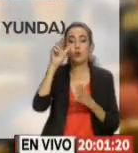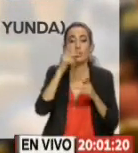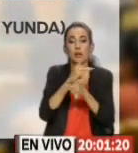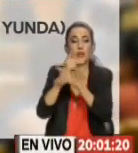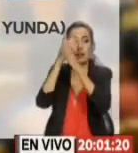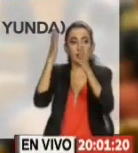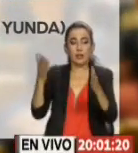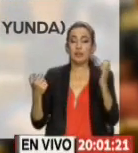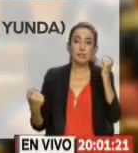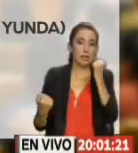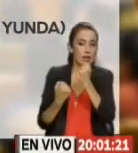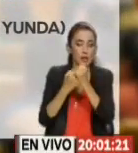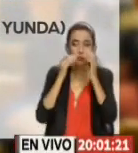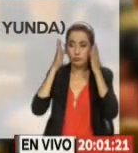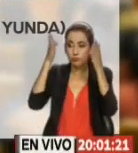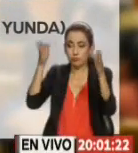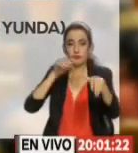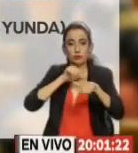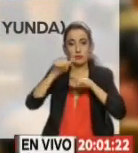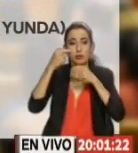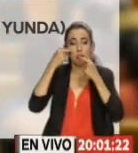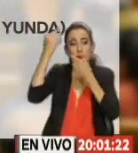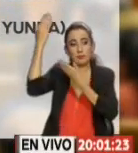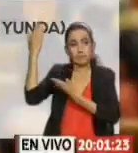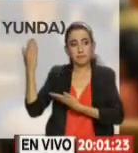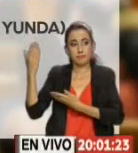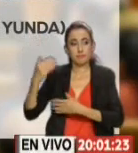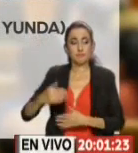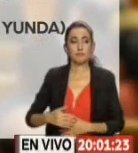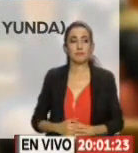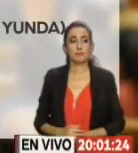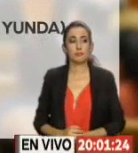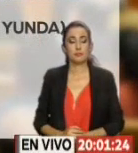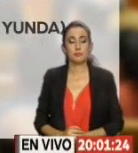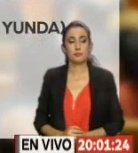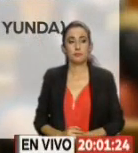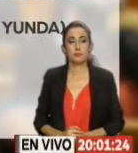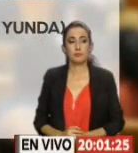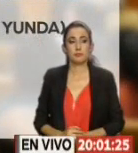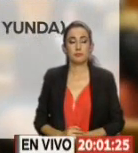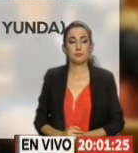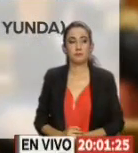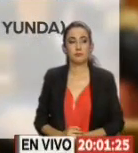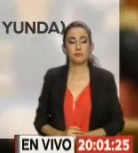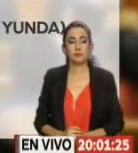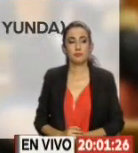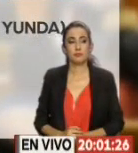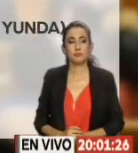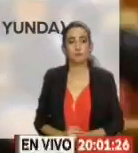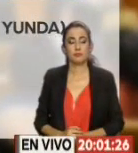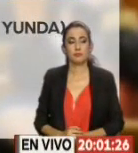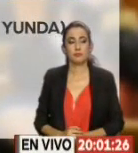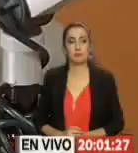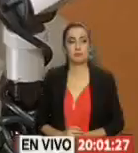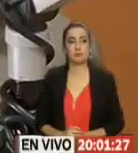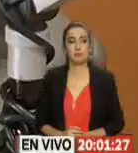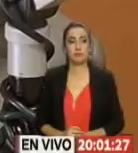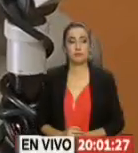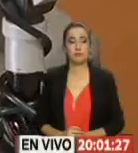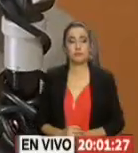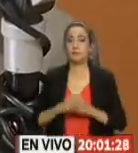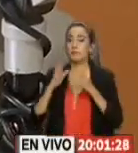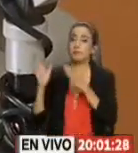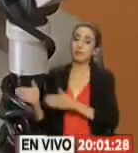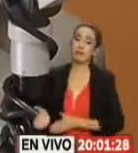concejales que apoyarían directamente su gestión. Estos son Marco Collaguazo, René Bedón Garzón y Santiago Guarderas.